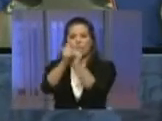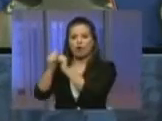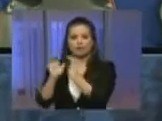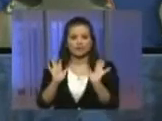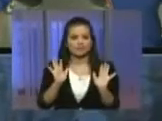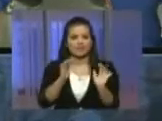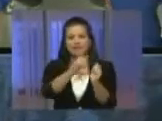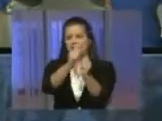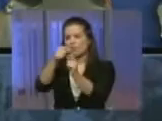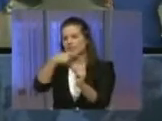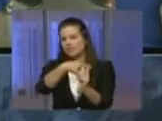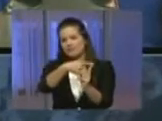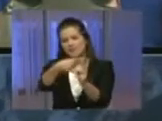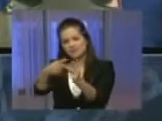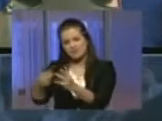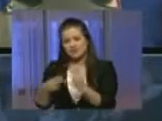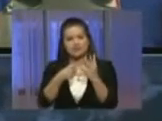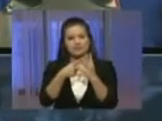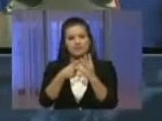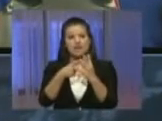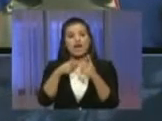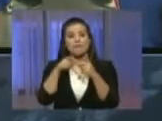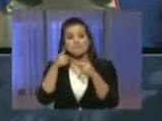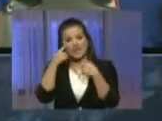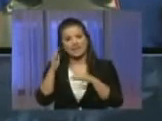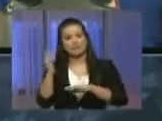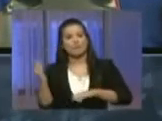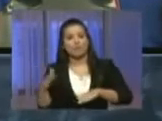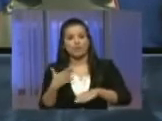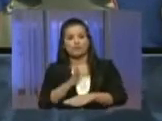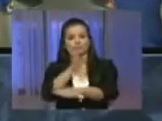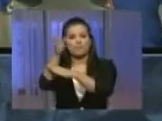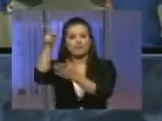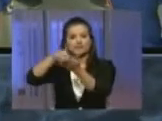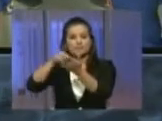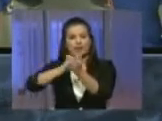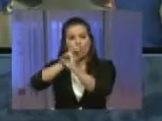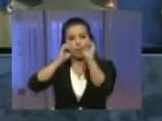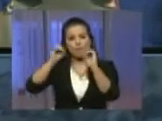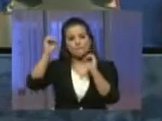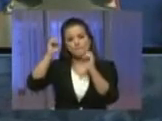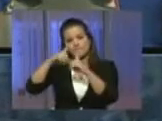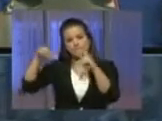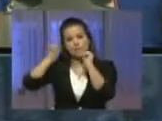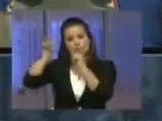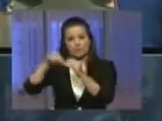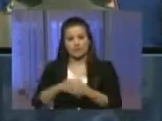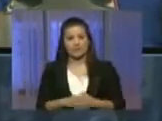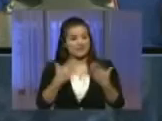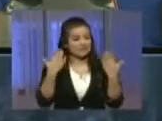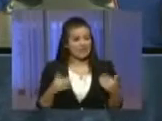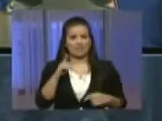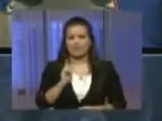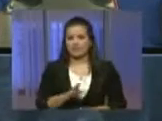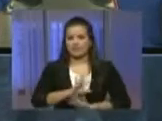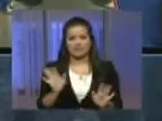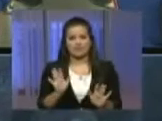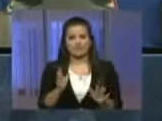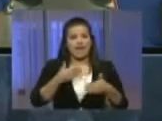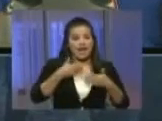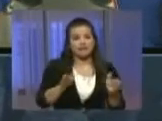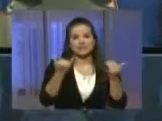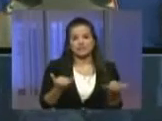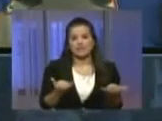deportes que se practican en las olimpiadas desde ya y los grandes maestros de esa escuela son nuestros